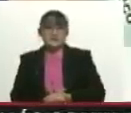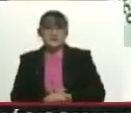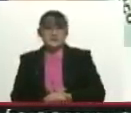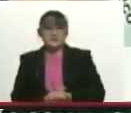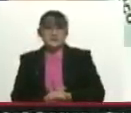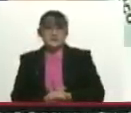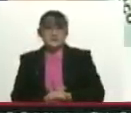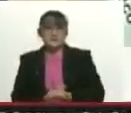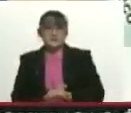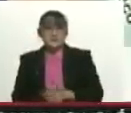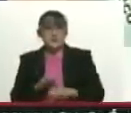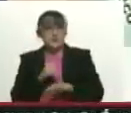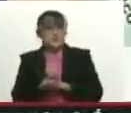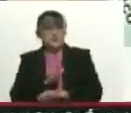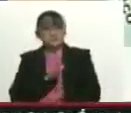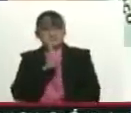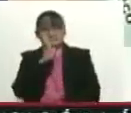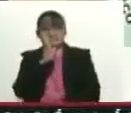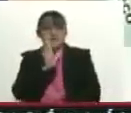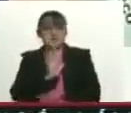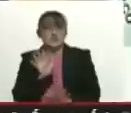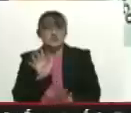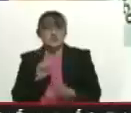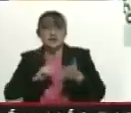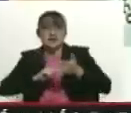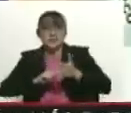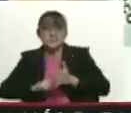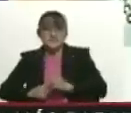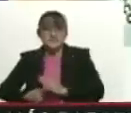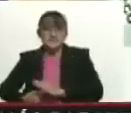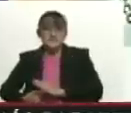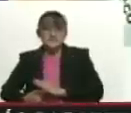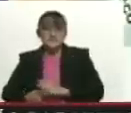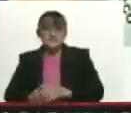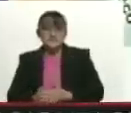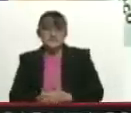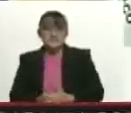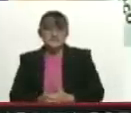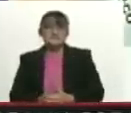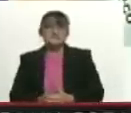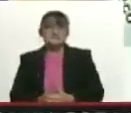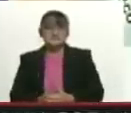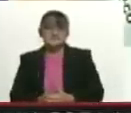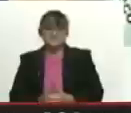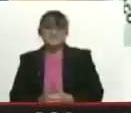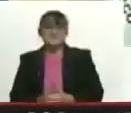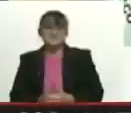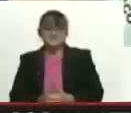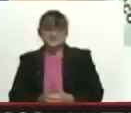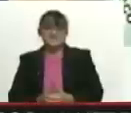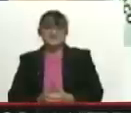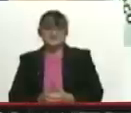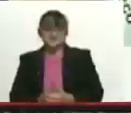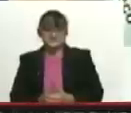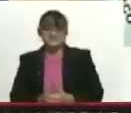productos de una brutalidad represiva, pero que allí